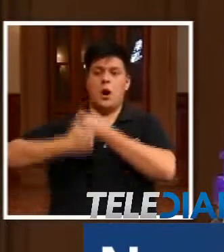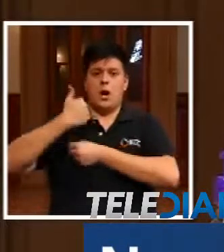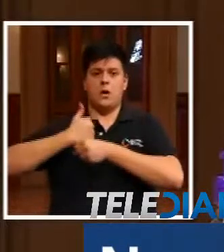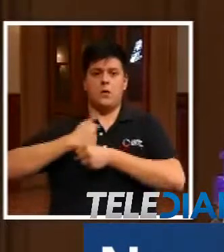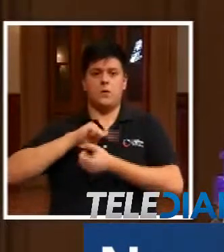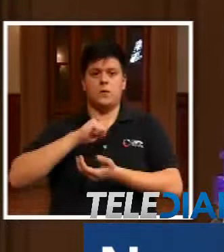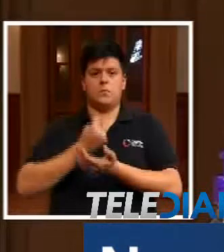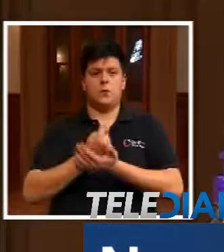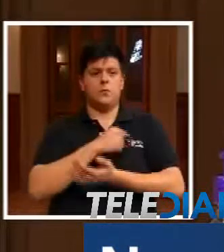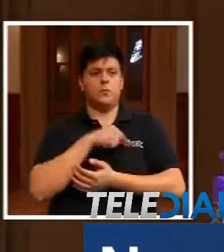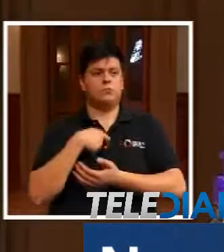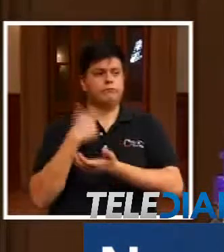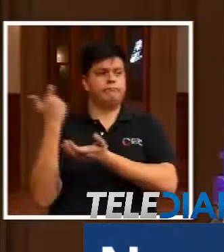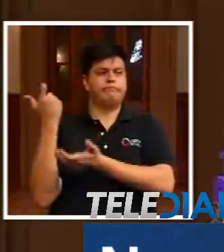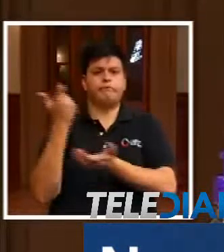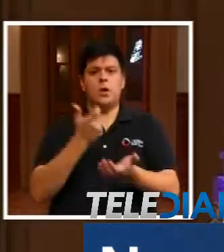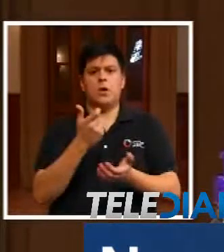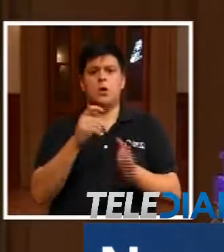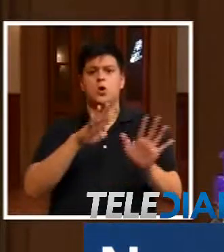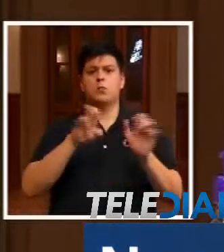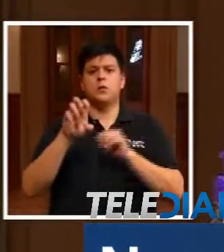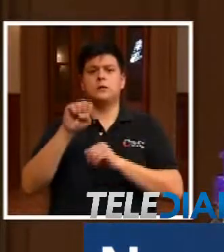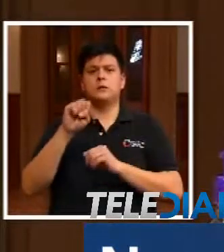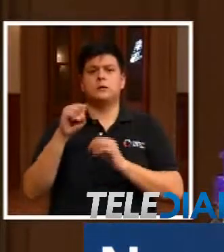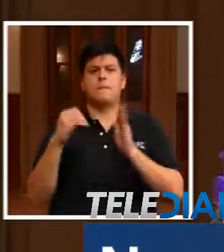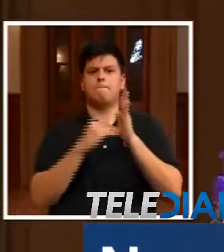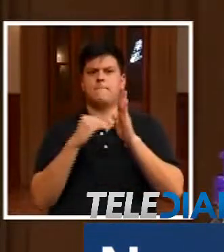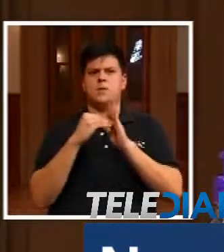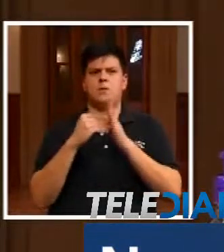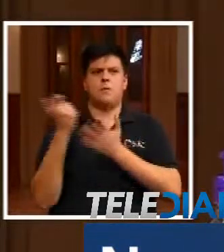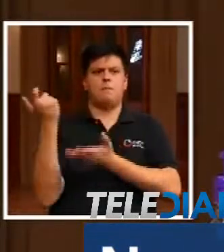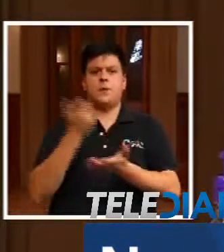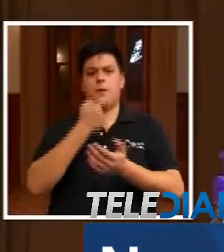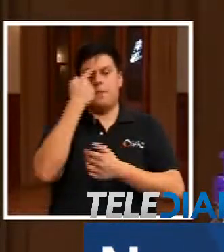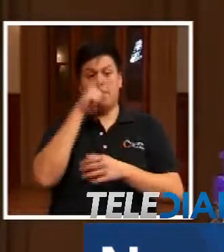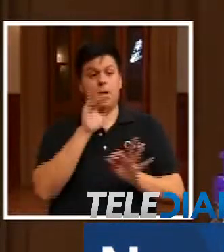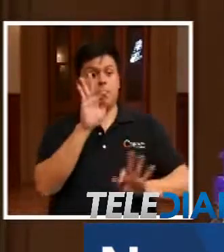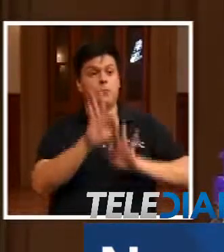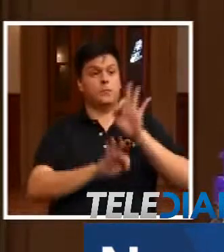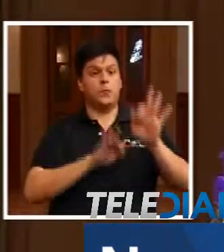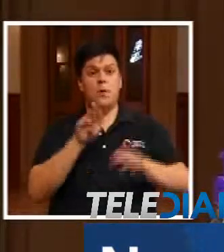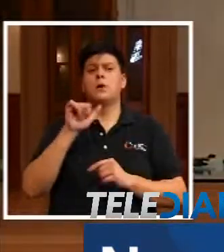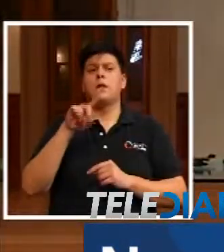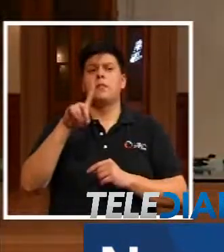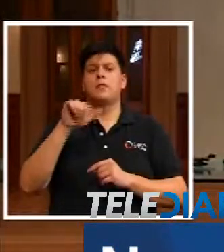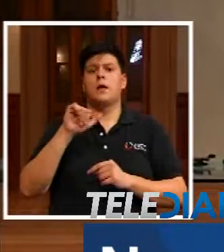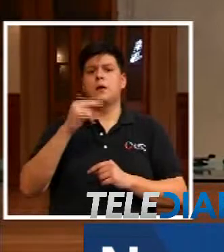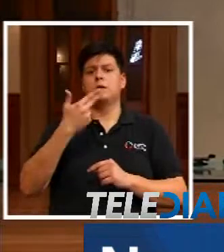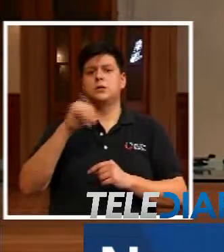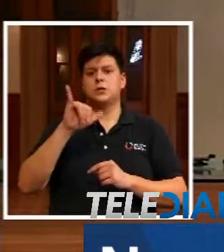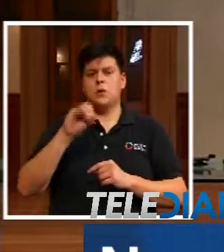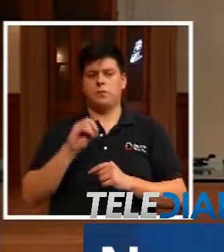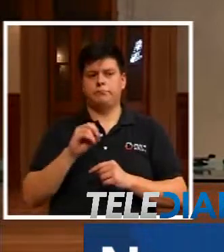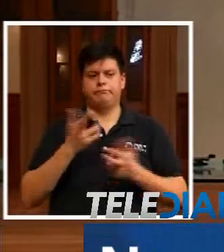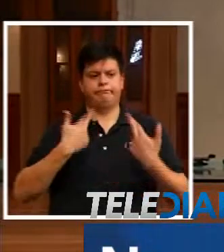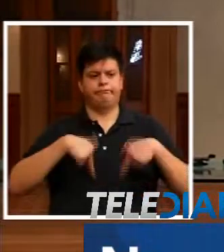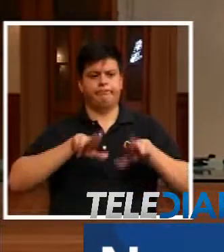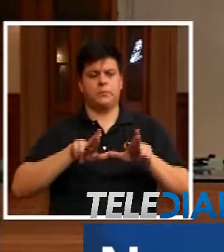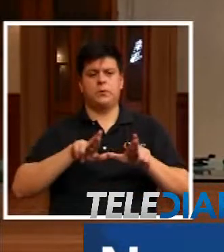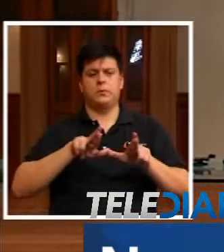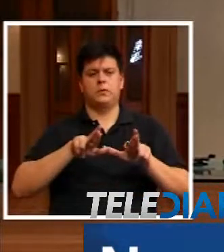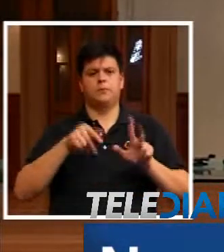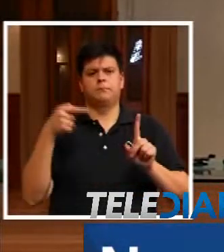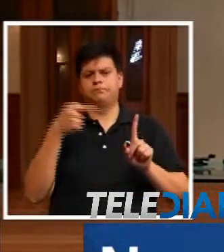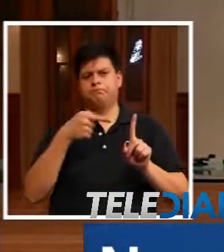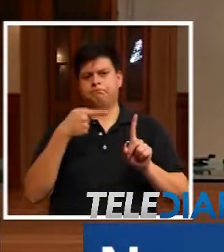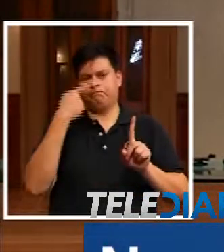y fijaron su postura ante el anuncio que dio la Secretaría de Salud Federal, en el que aseguraban que sí podían usarse las vacunas de